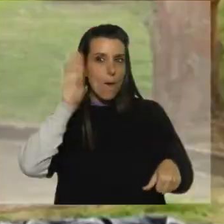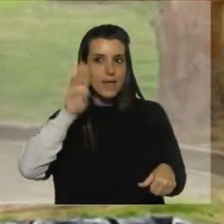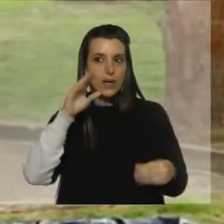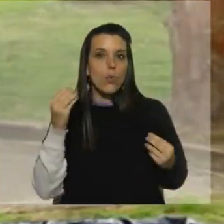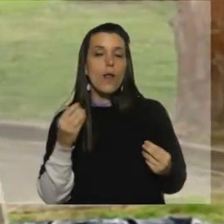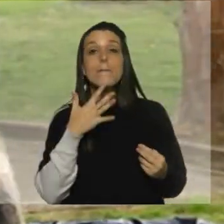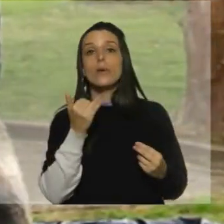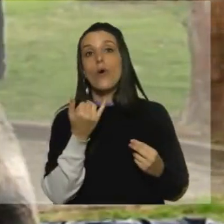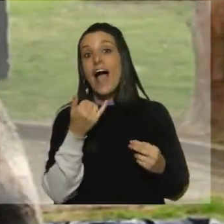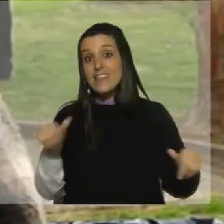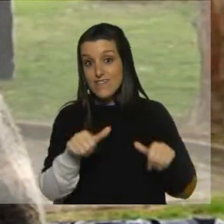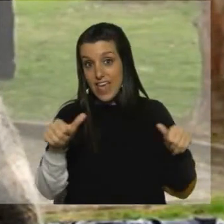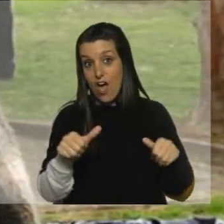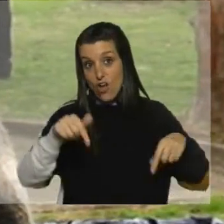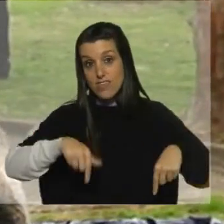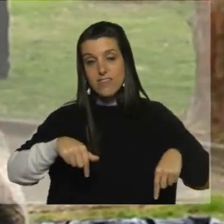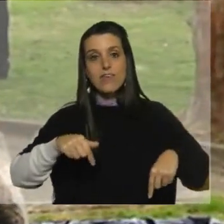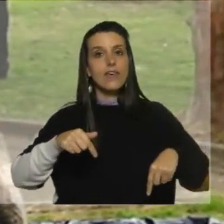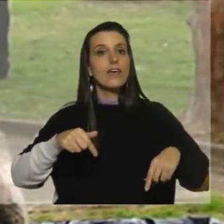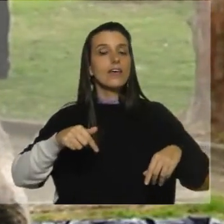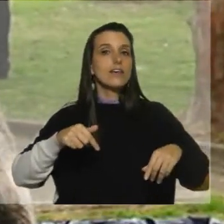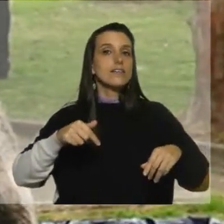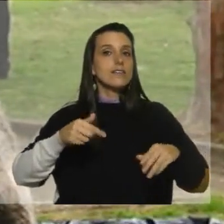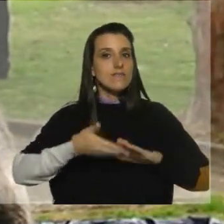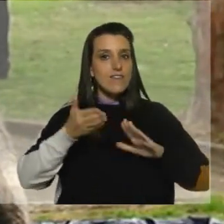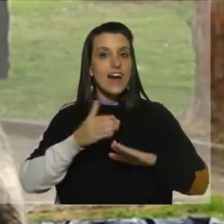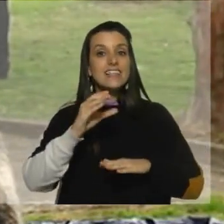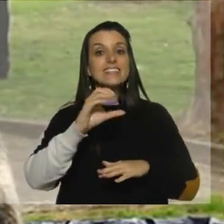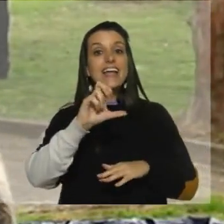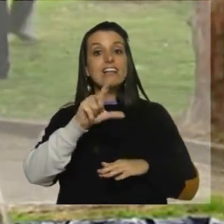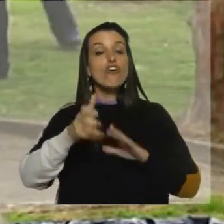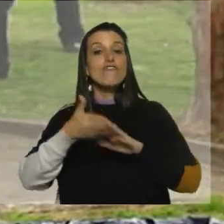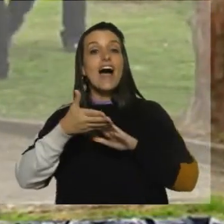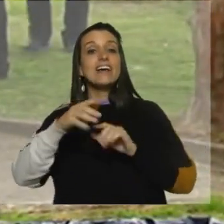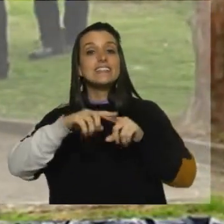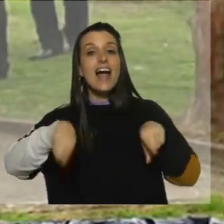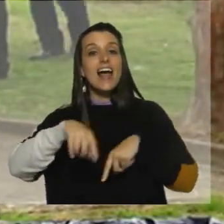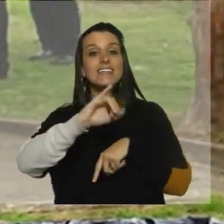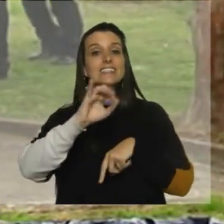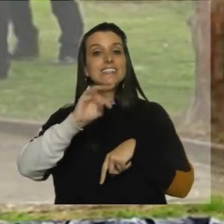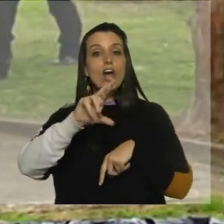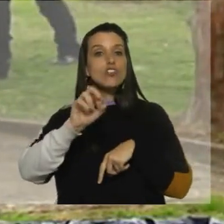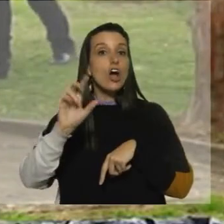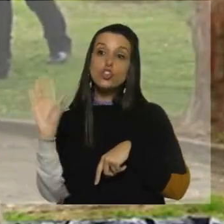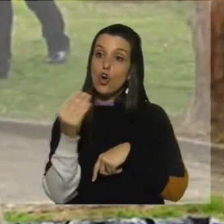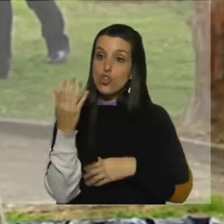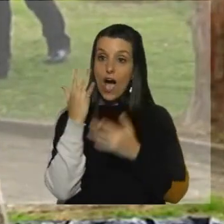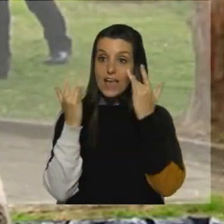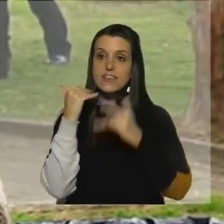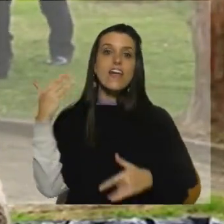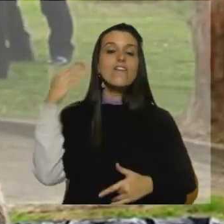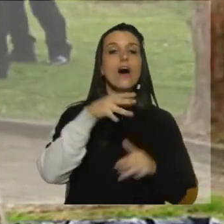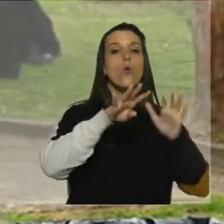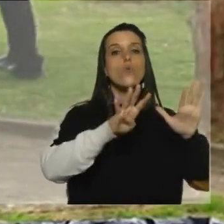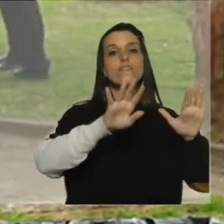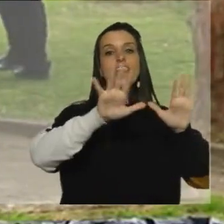de ellas, que vamos a ir Los Cerrillos a la Zitarrosa. Todos los artistas de Los Cerrillos vigentes van a tocar el 9